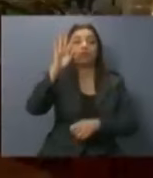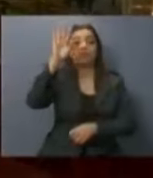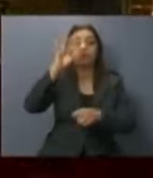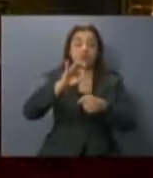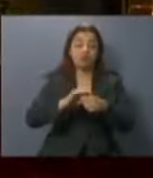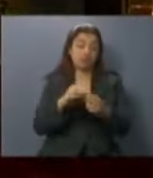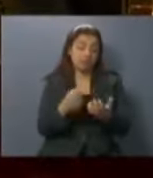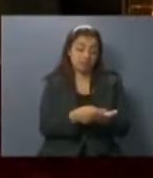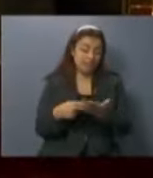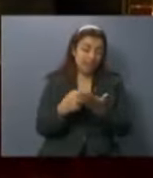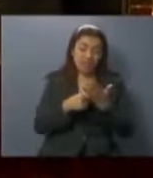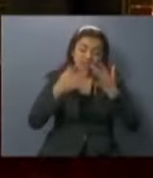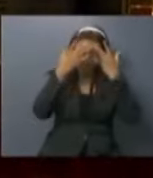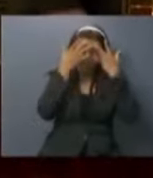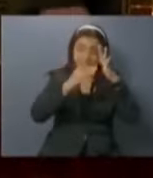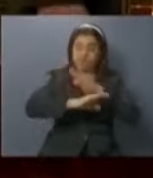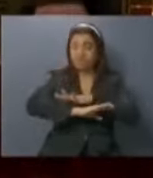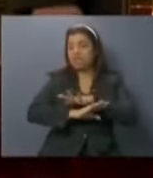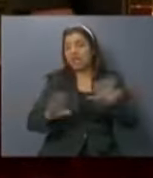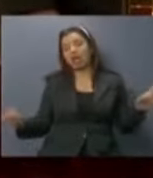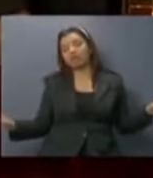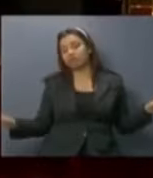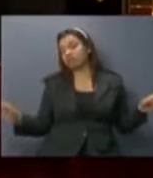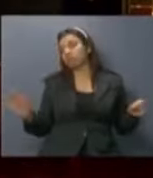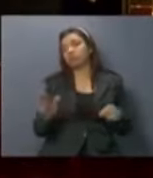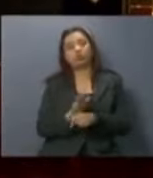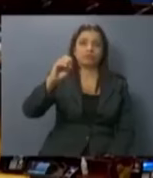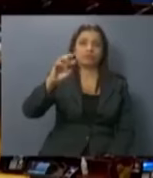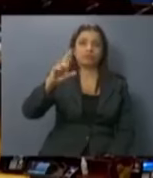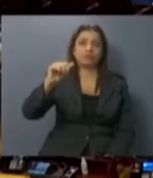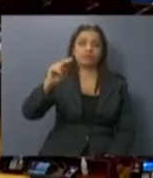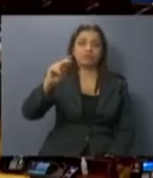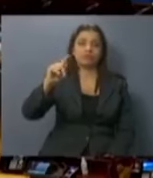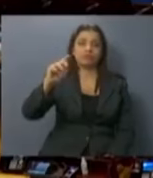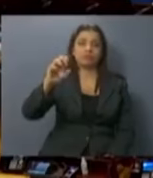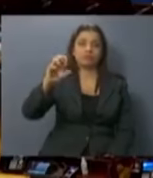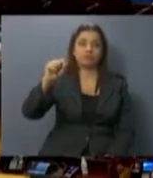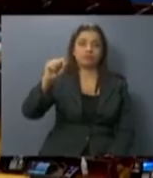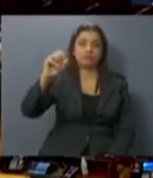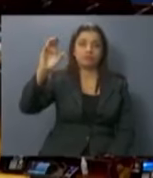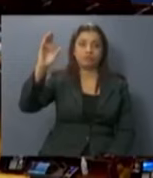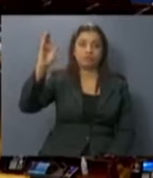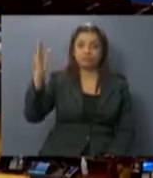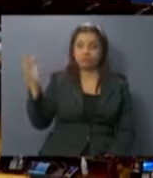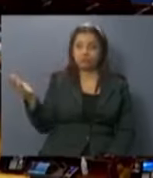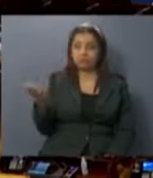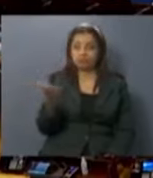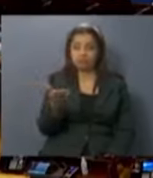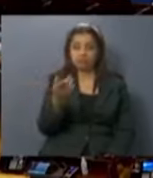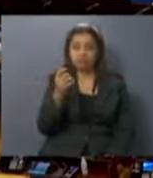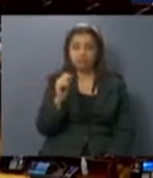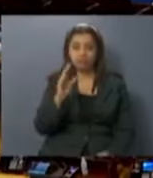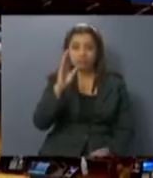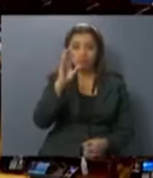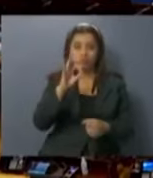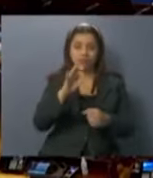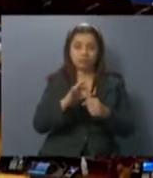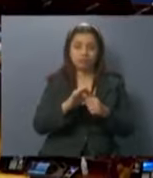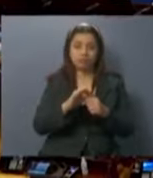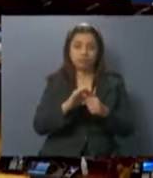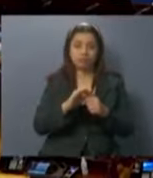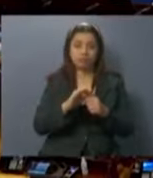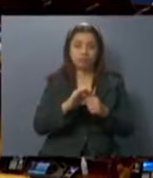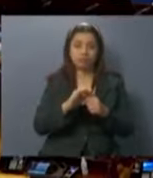afirma que son elementos esenciales de la democracia representativa entre otros el respeto a los derechos humanos y las libertades